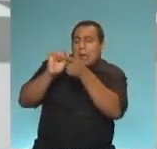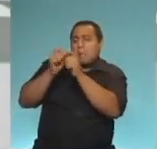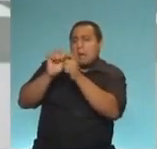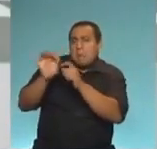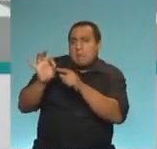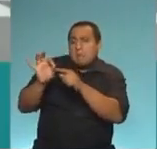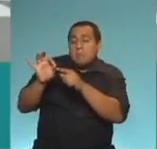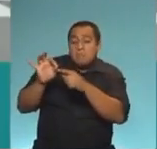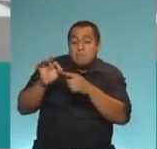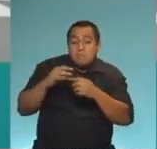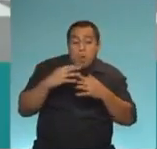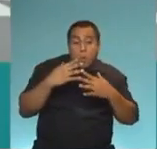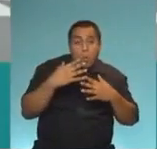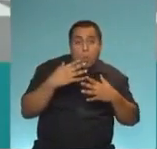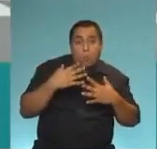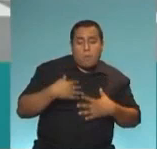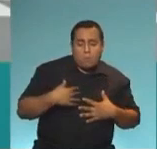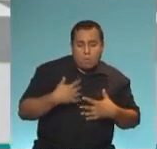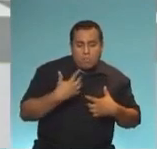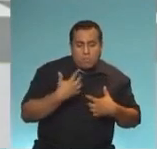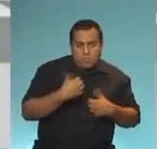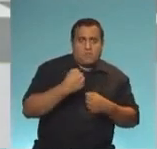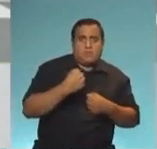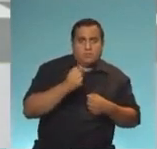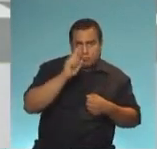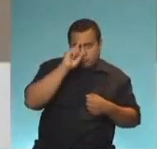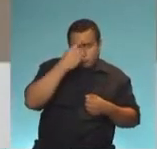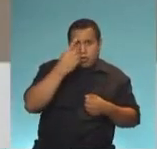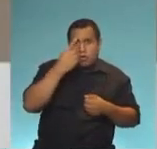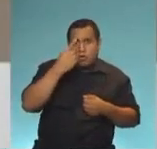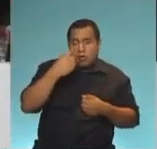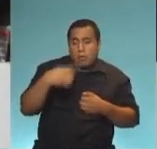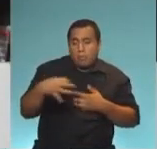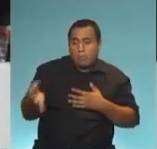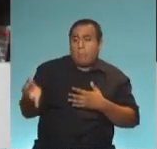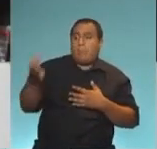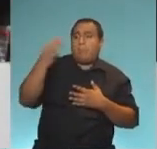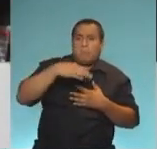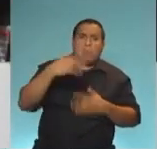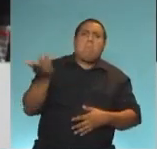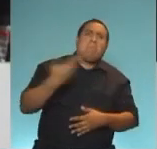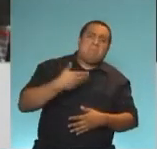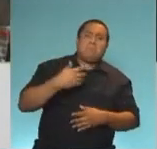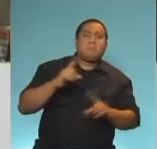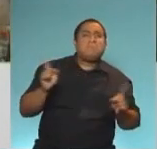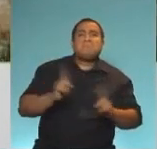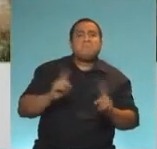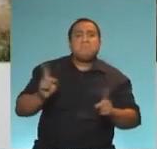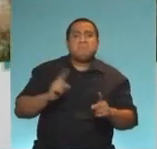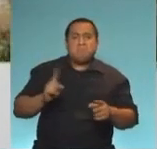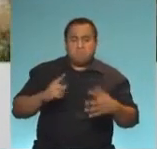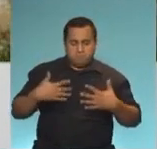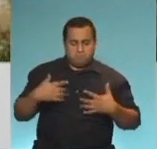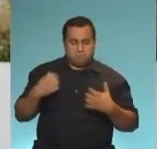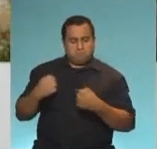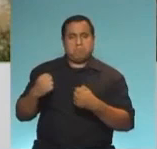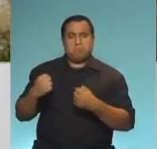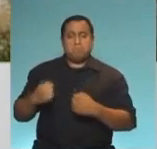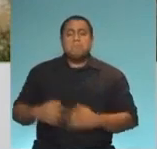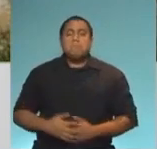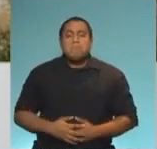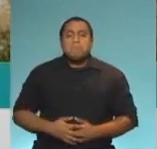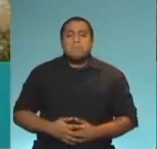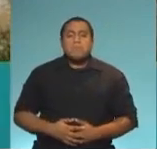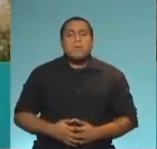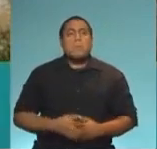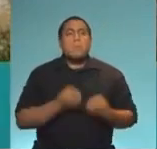virus escapar de los mecanismos inmunológicos de respuesta que el organismo pone en marcha frente a la presencia del virus.